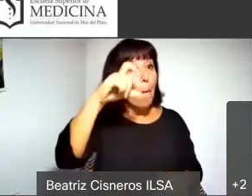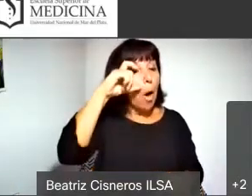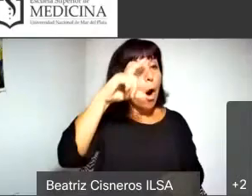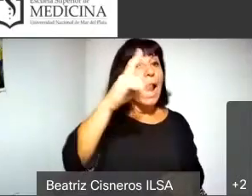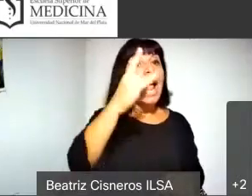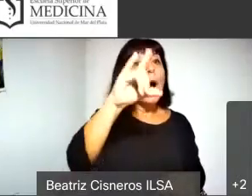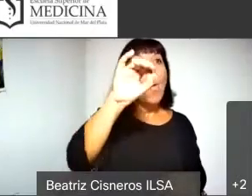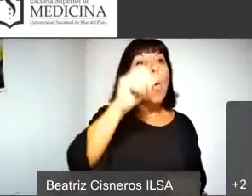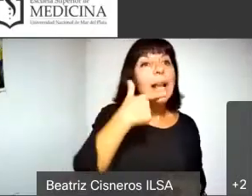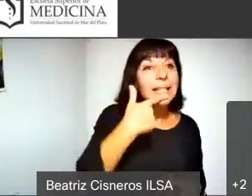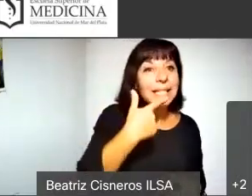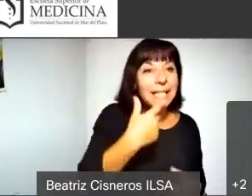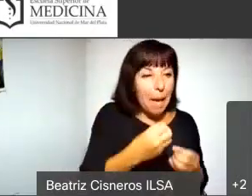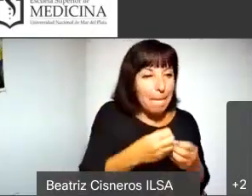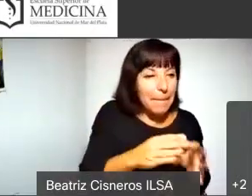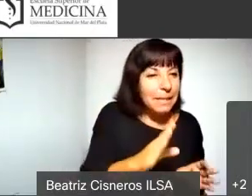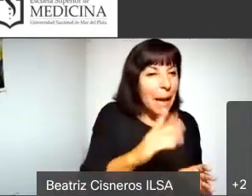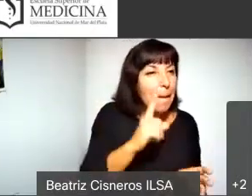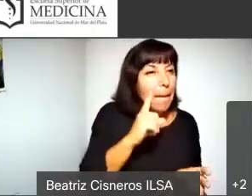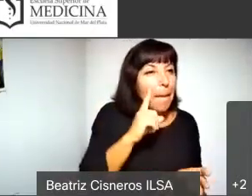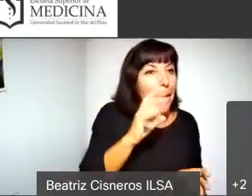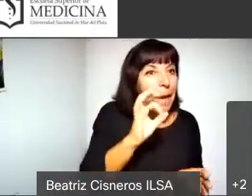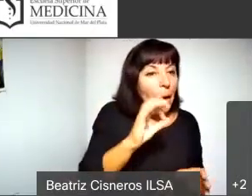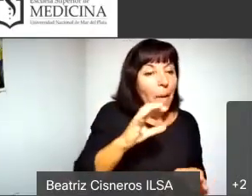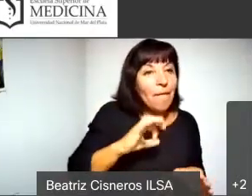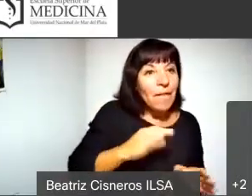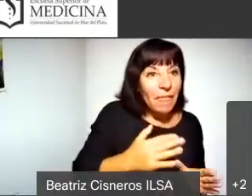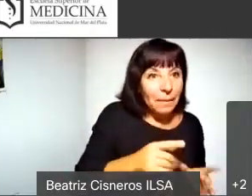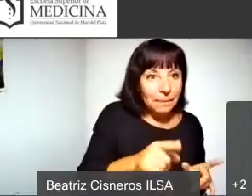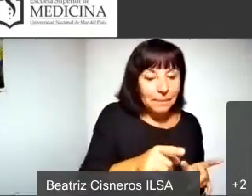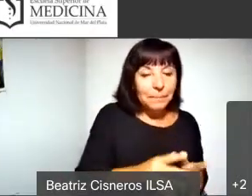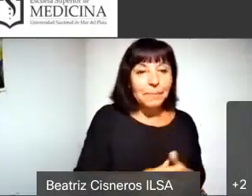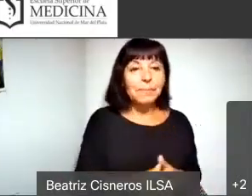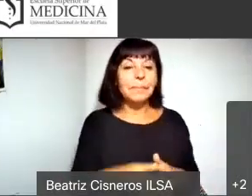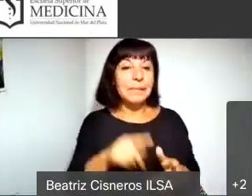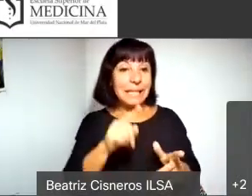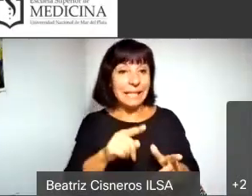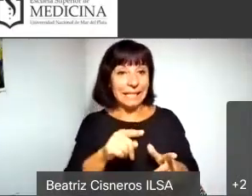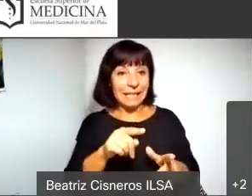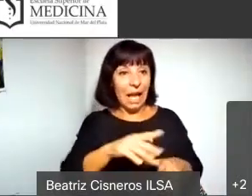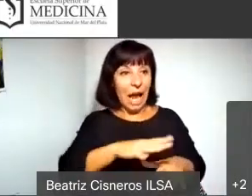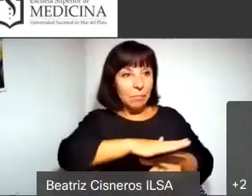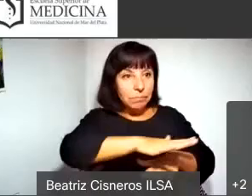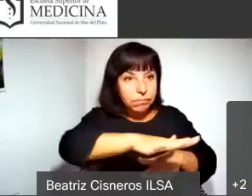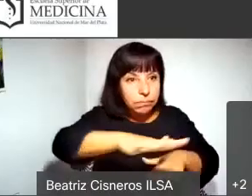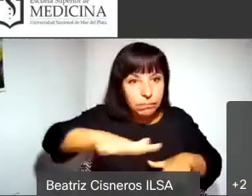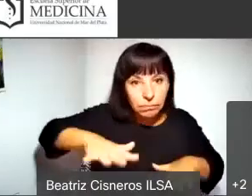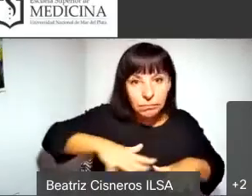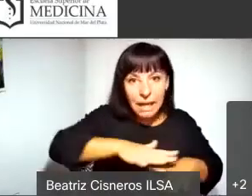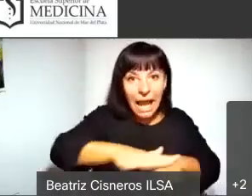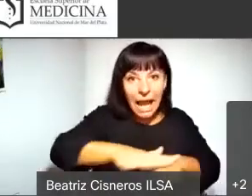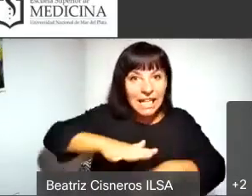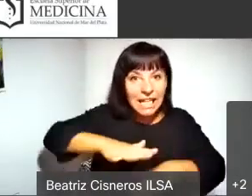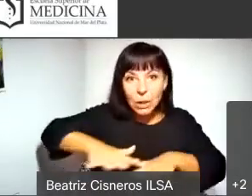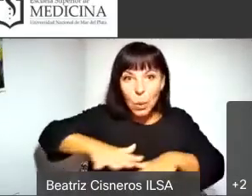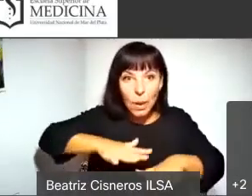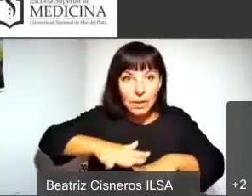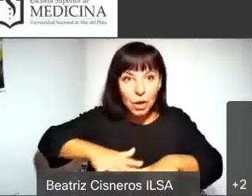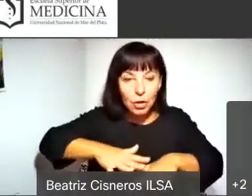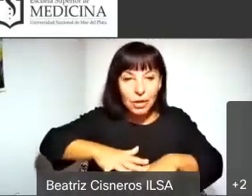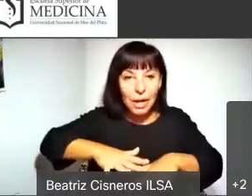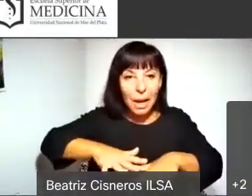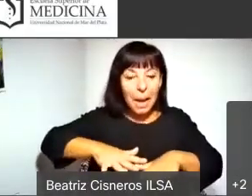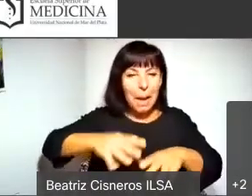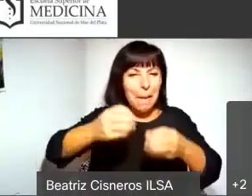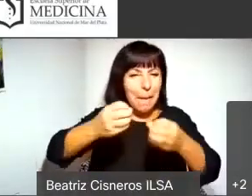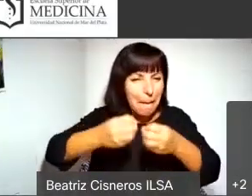¿sí? Así que bueno, este sería el escenario, ¿sí? En el cual tuvo